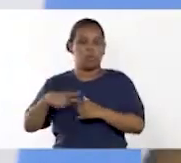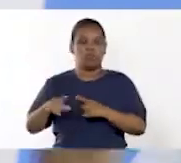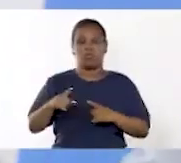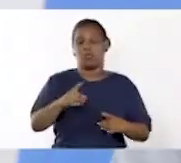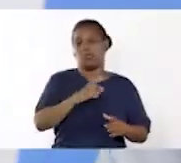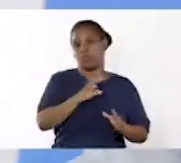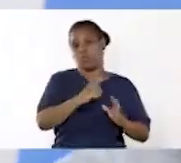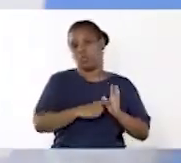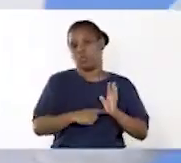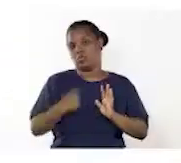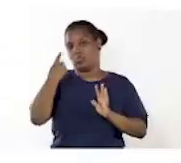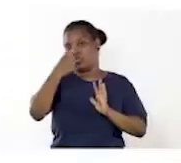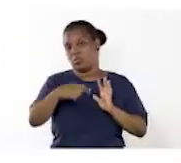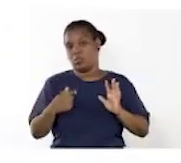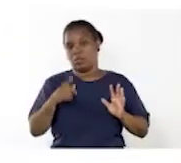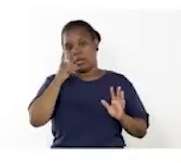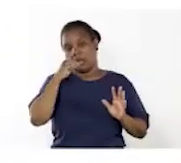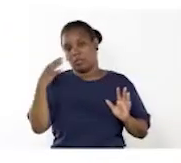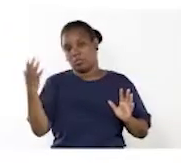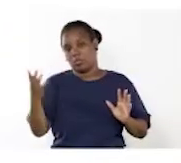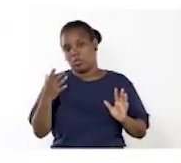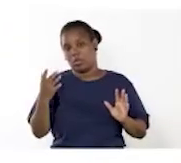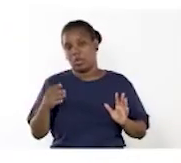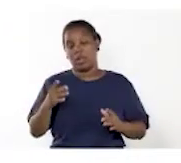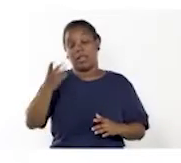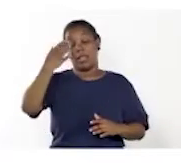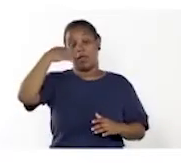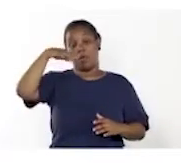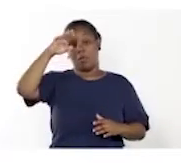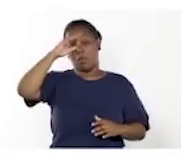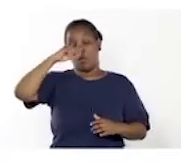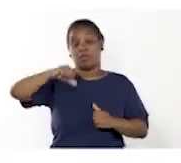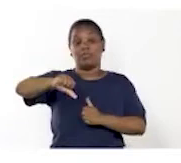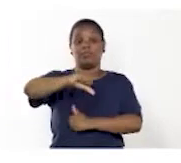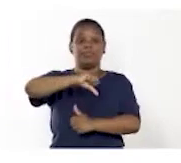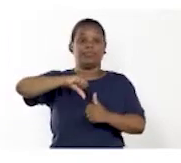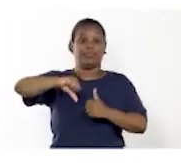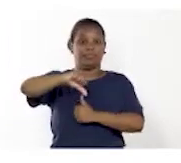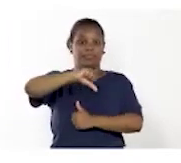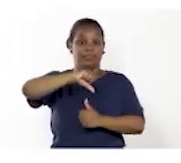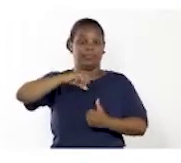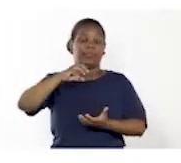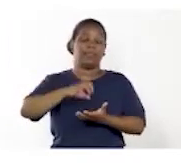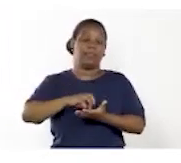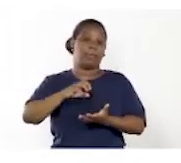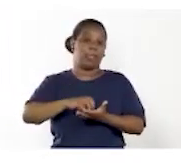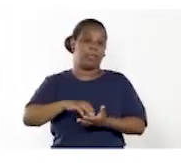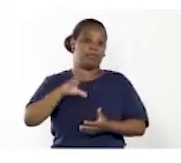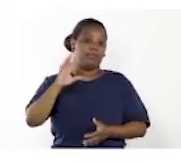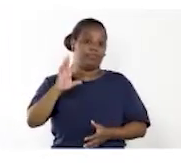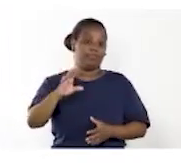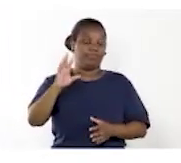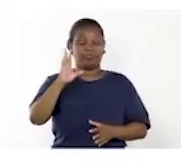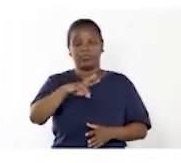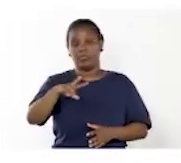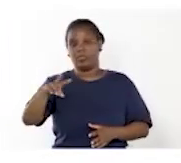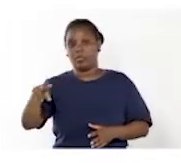a todo eso. En Cuba, en esas islas del Caribe, que decimos que es una zona de